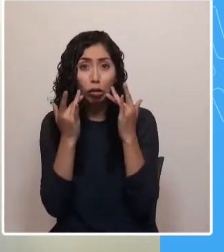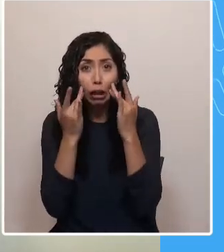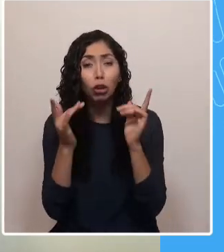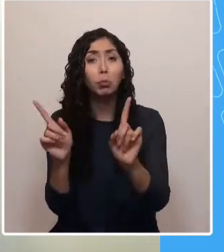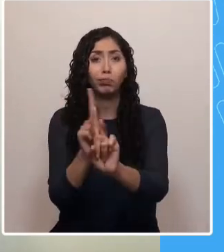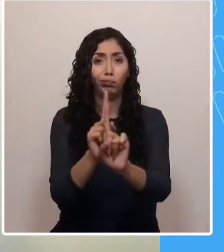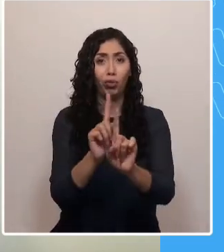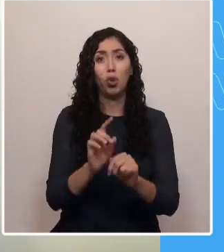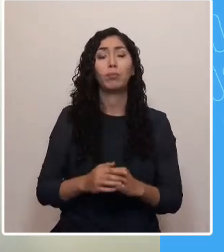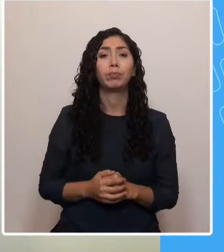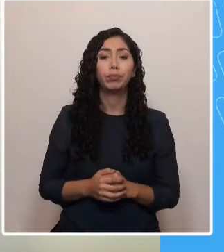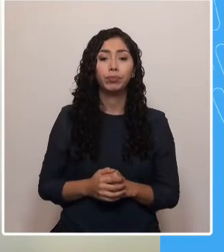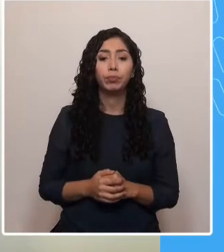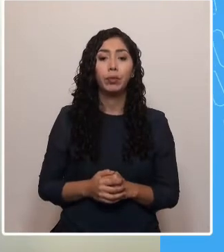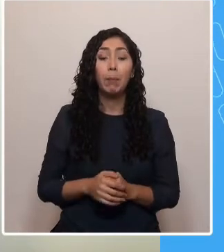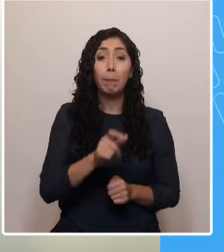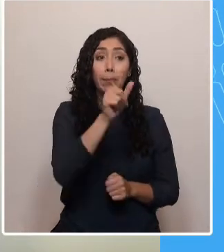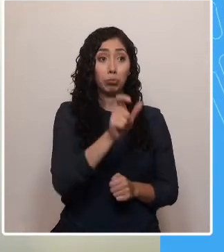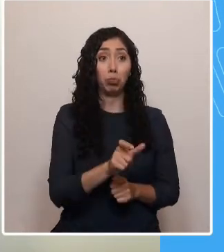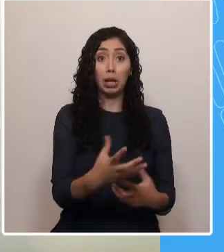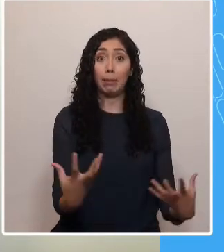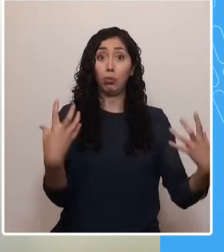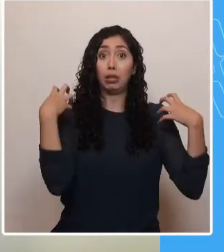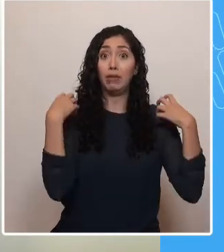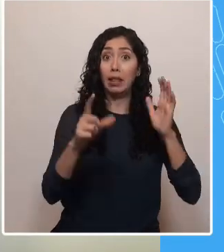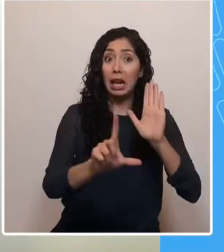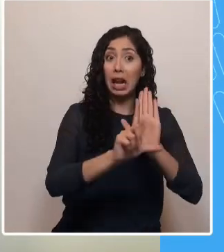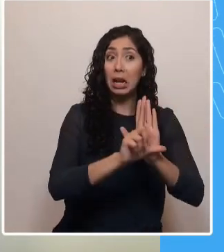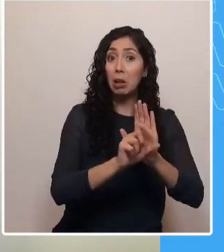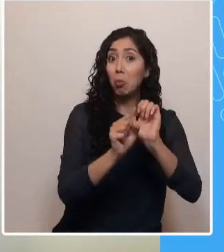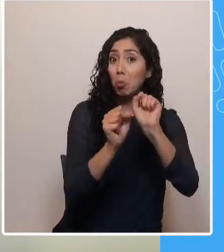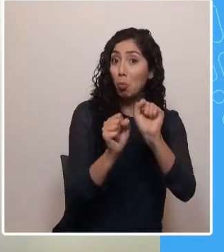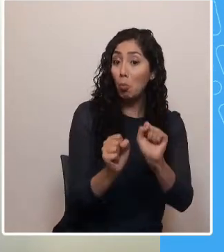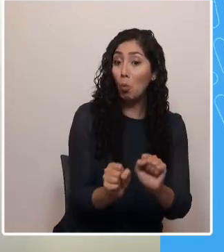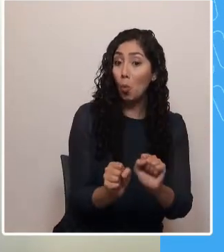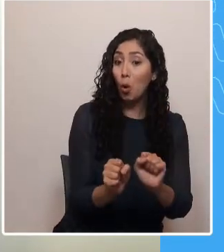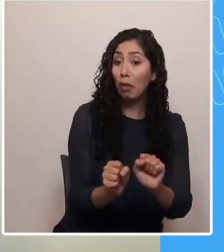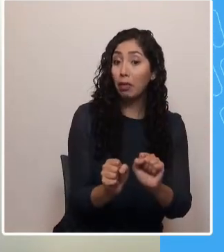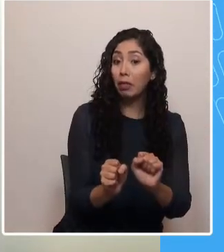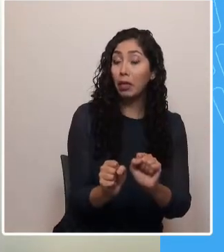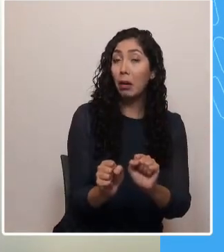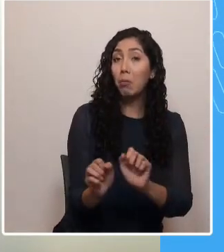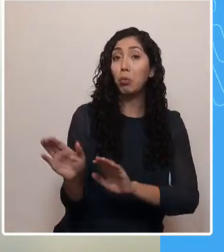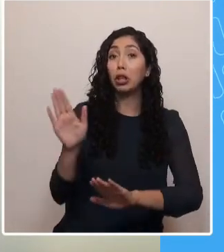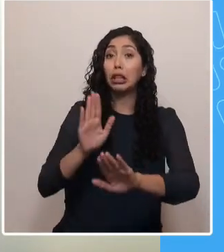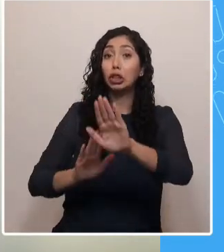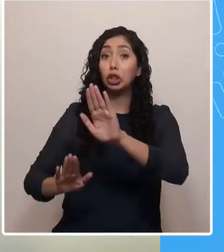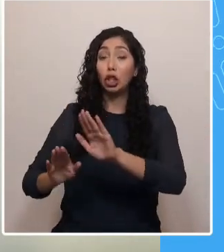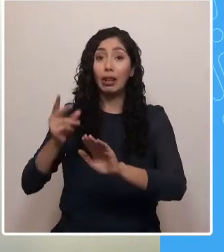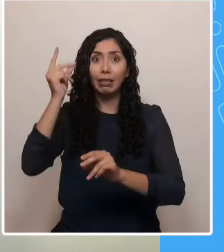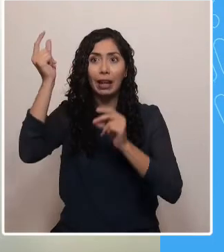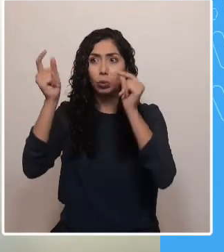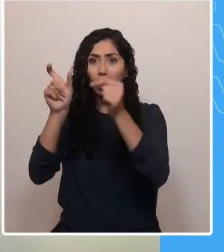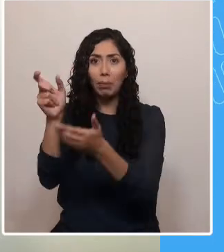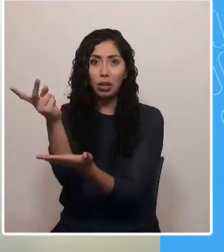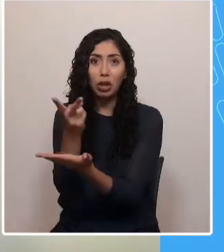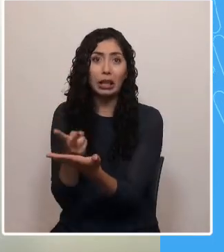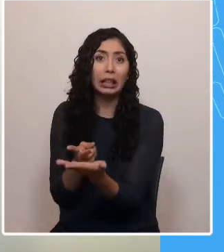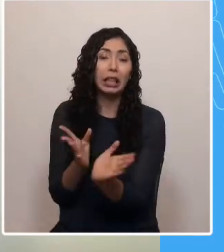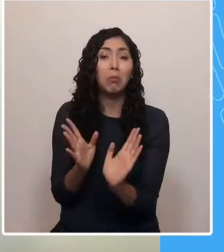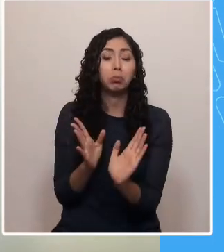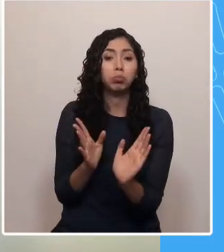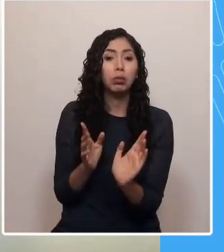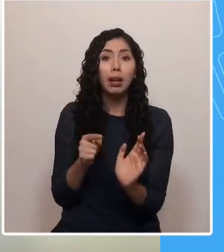lo anterior, el legislador no solamente puede limitar a su arbitrio la protección intelectual de artistas, sino que esta norma promueve y